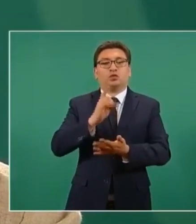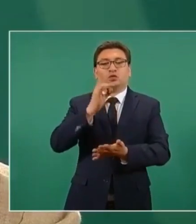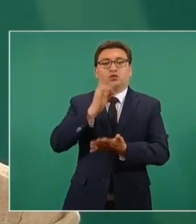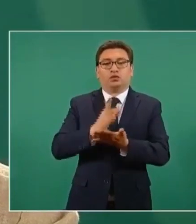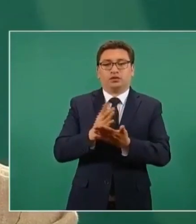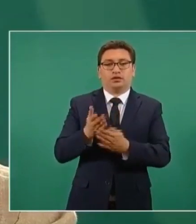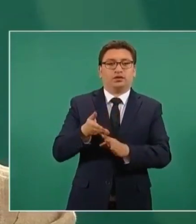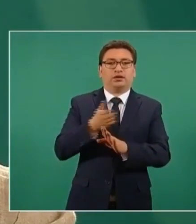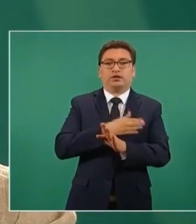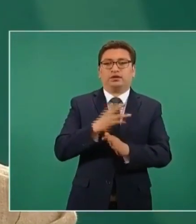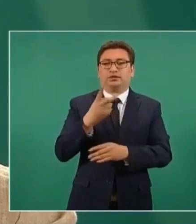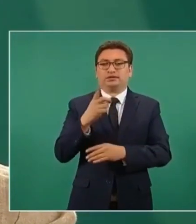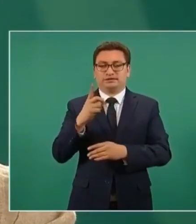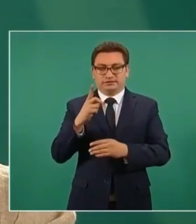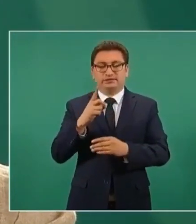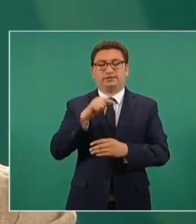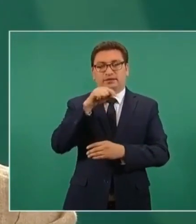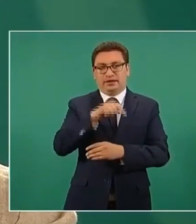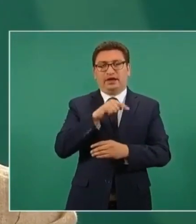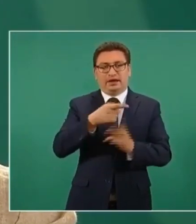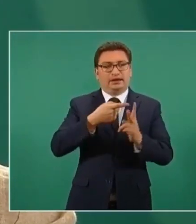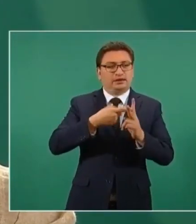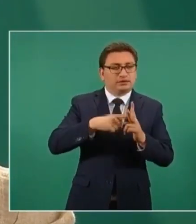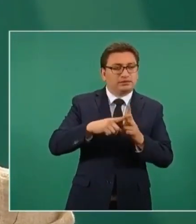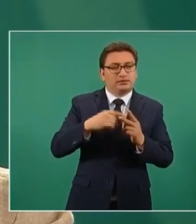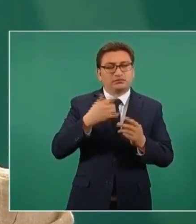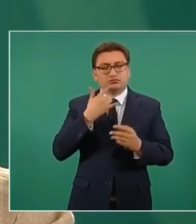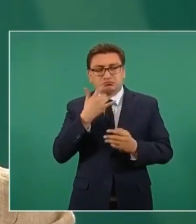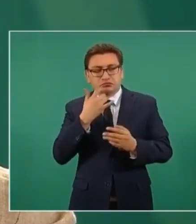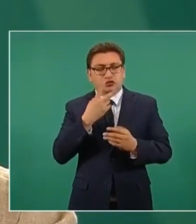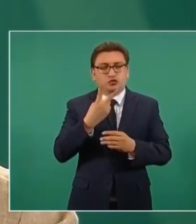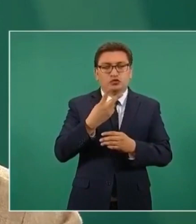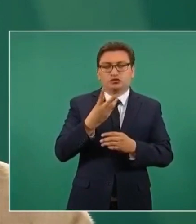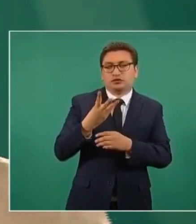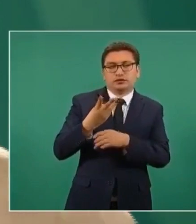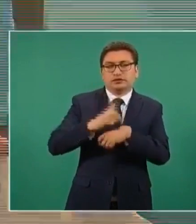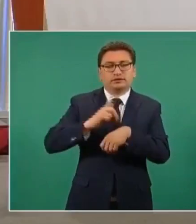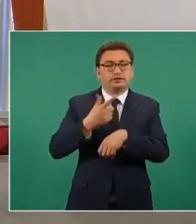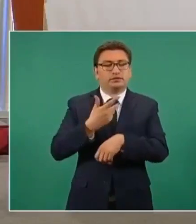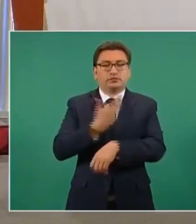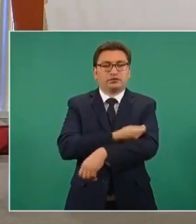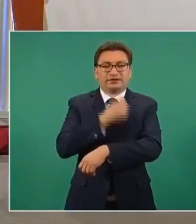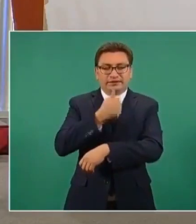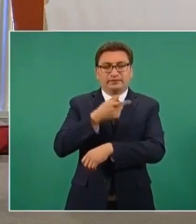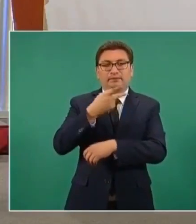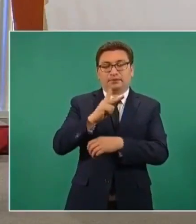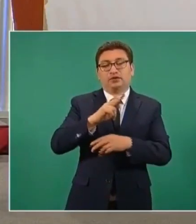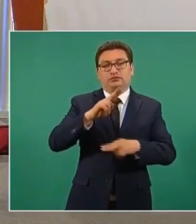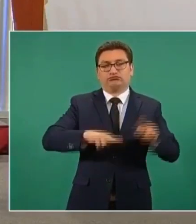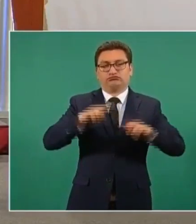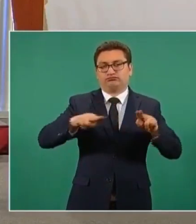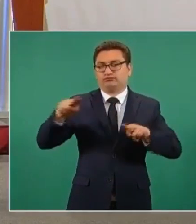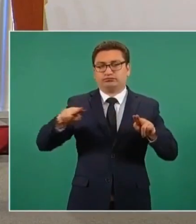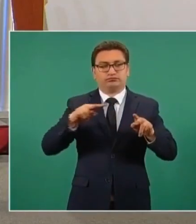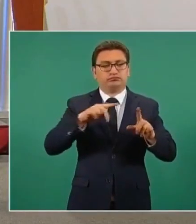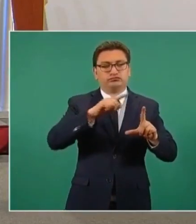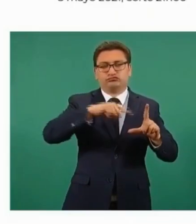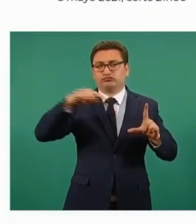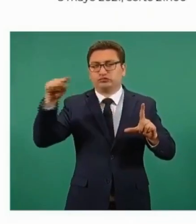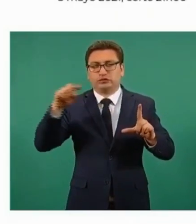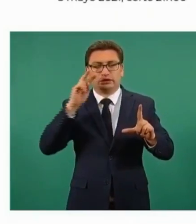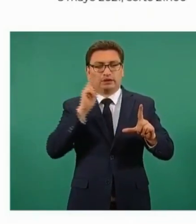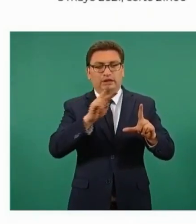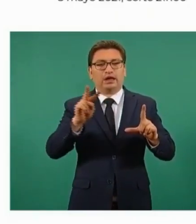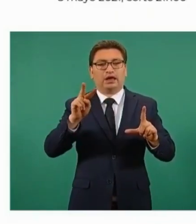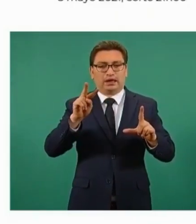inicio de diciembre, donde 2 o 3 días no hubo vacunación. Pero pueden ver en la gráfica, todo lo demás ya